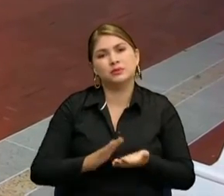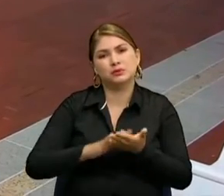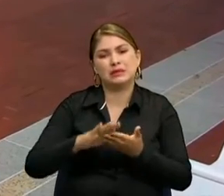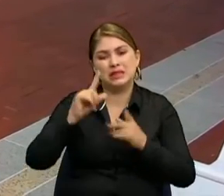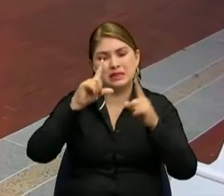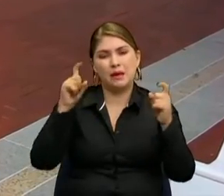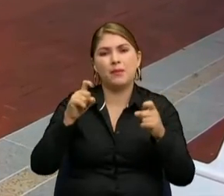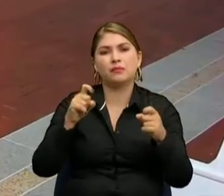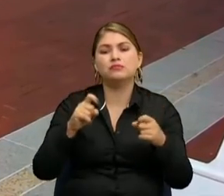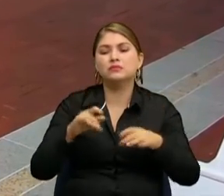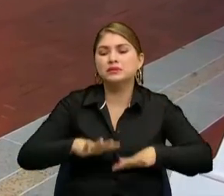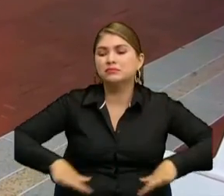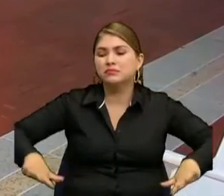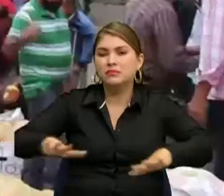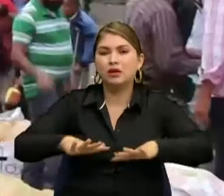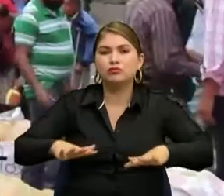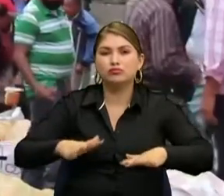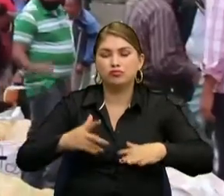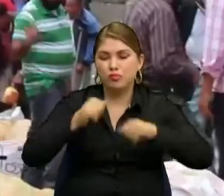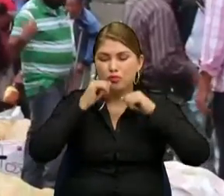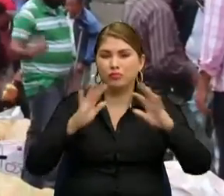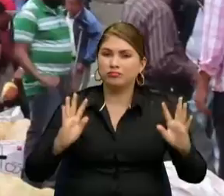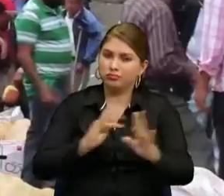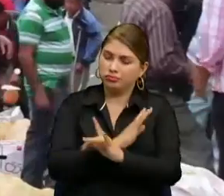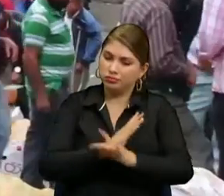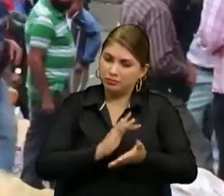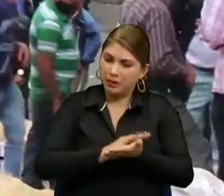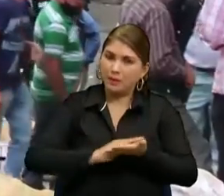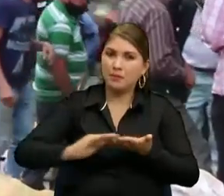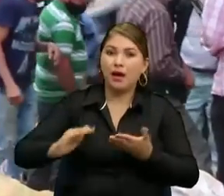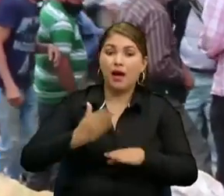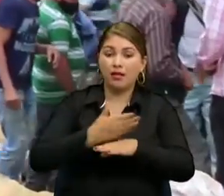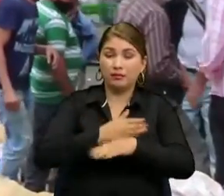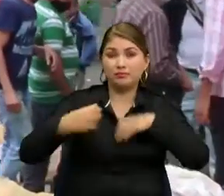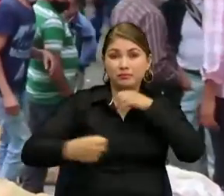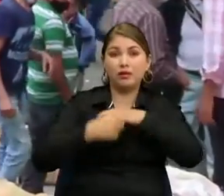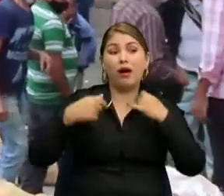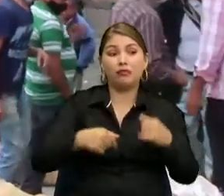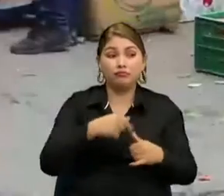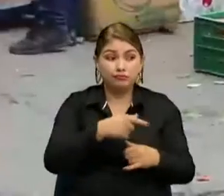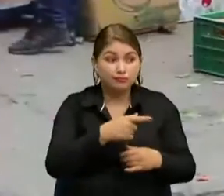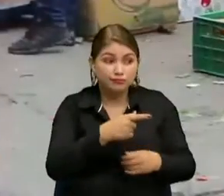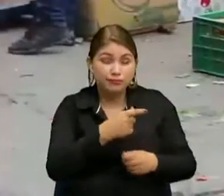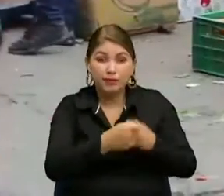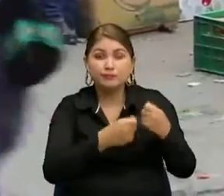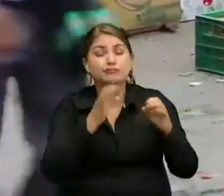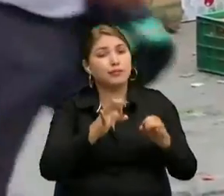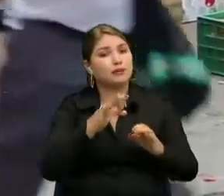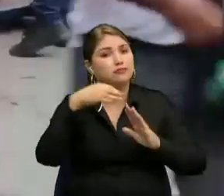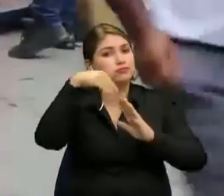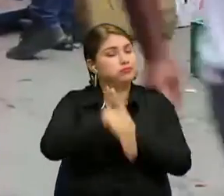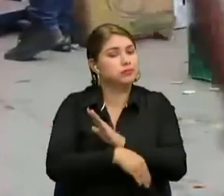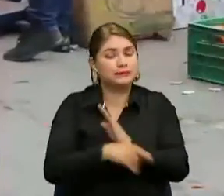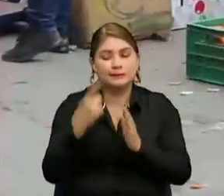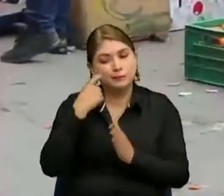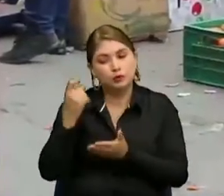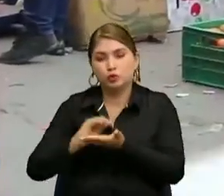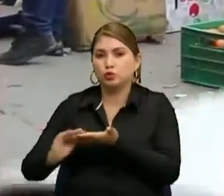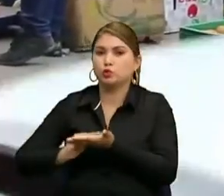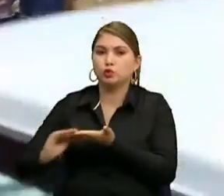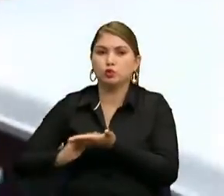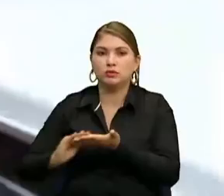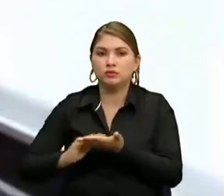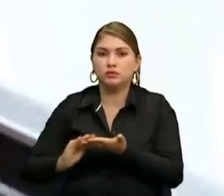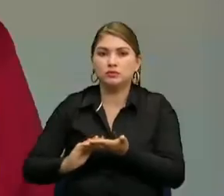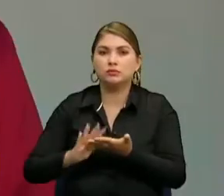problema de ocupación de espacio público en el mercado. Y que el mercado así como está, lo que se nos va a quebrar y tenemos que resolverlo. Y una de las cosas que tenemos que resolver